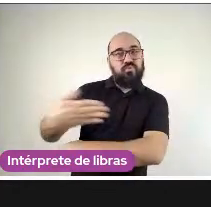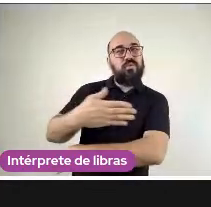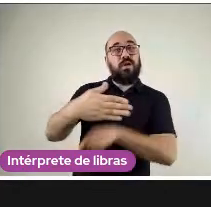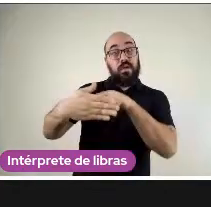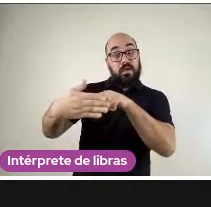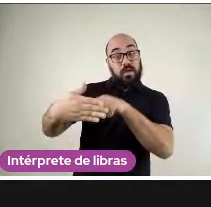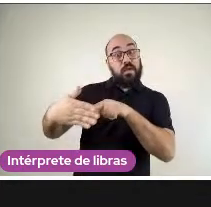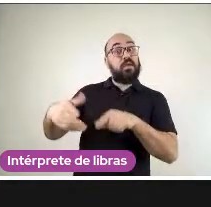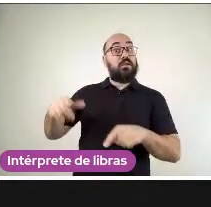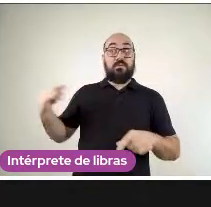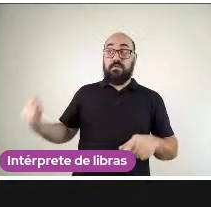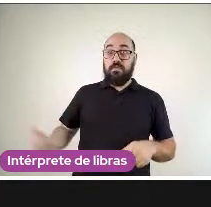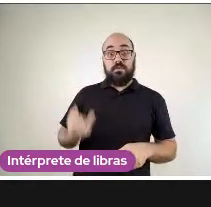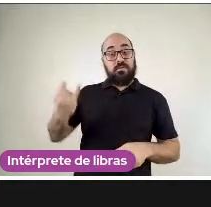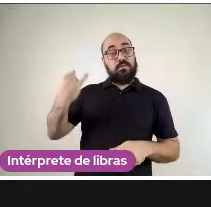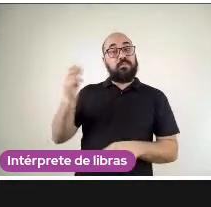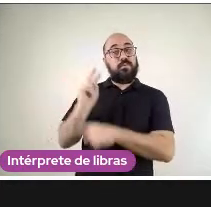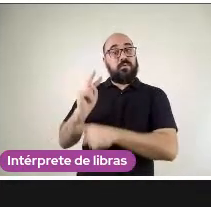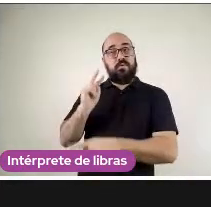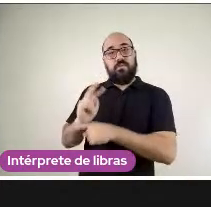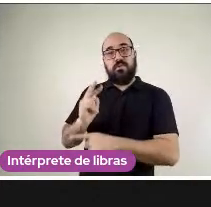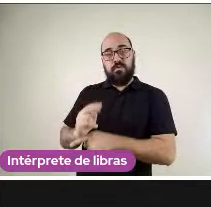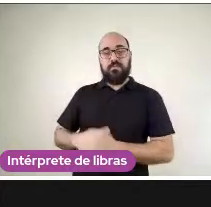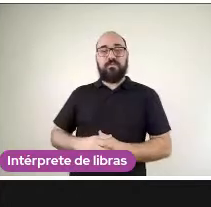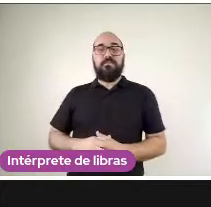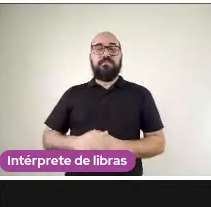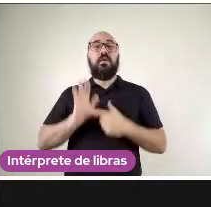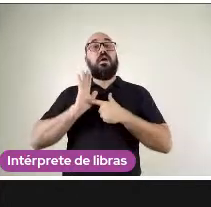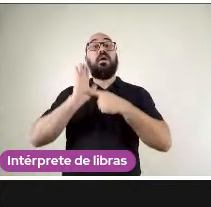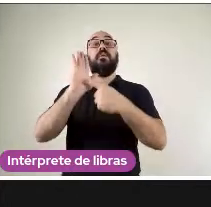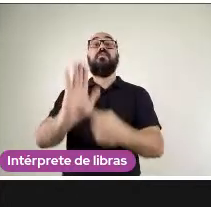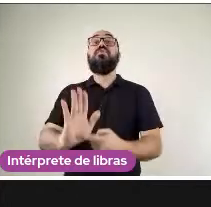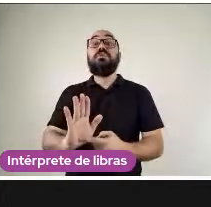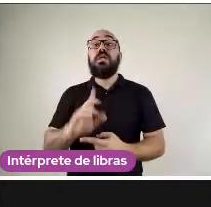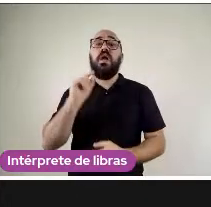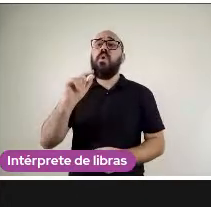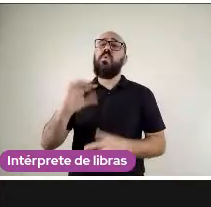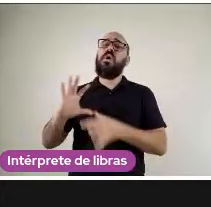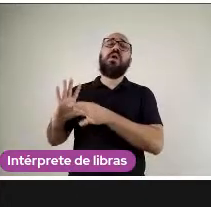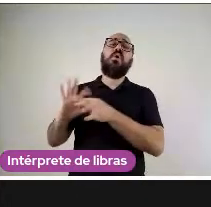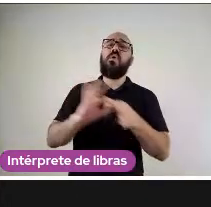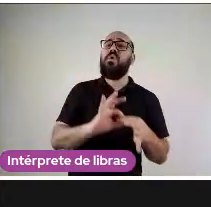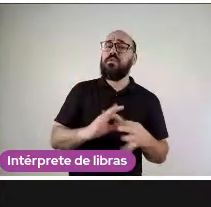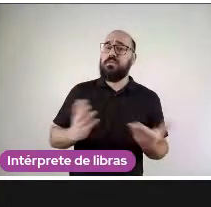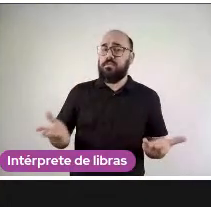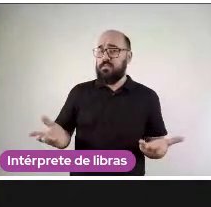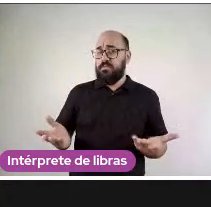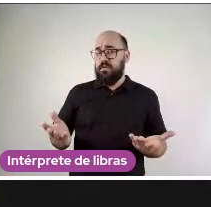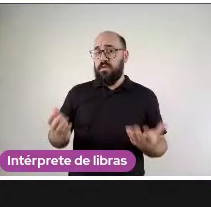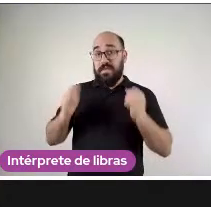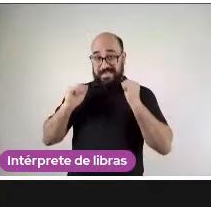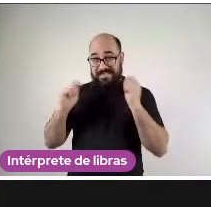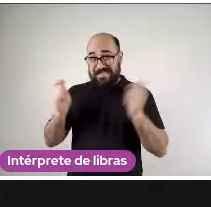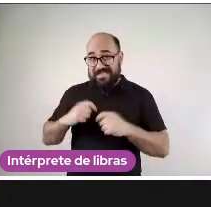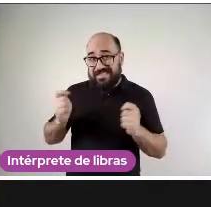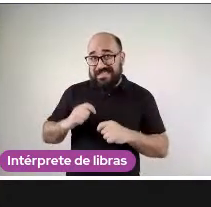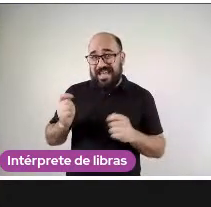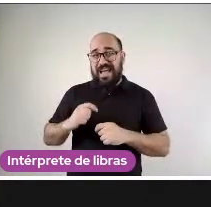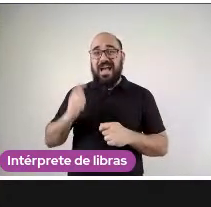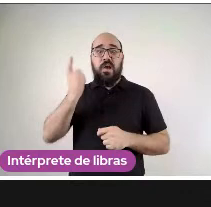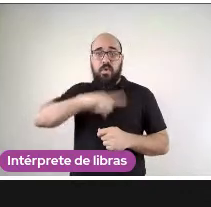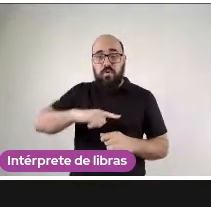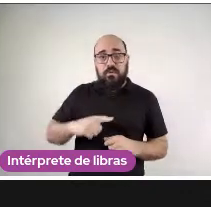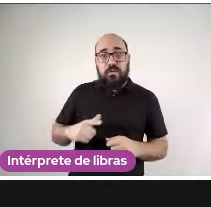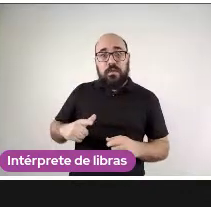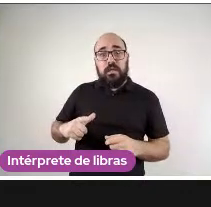puedan recuperar poco a poco. Esto es una de las imágenes que he recolectado en el trabajo donde